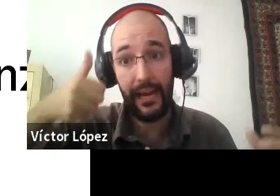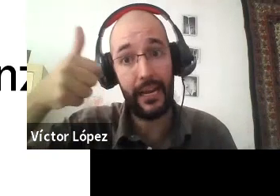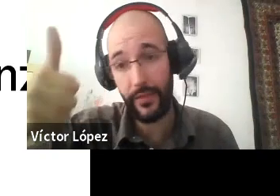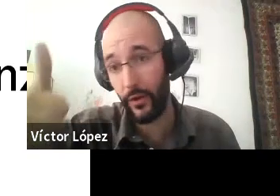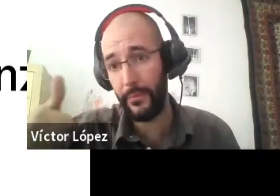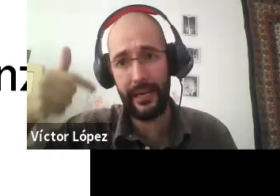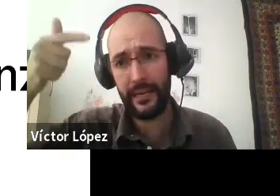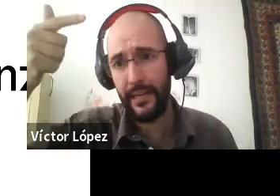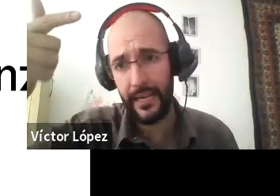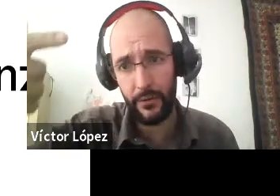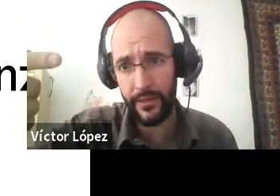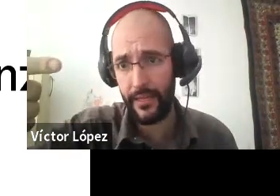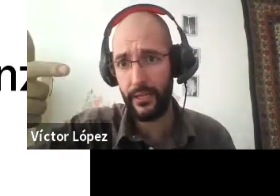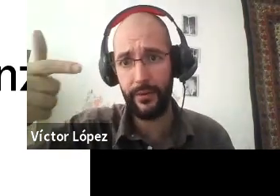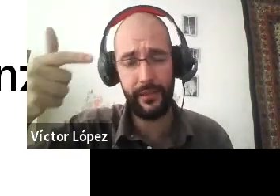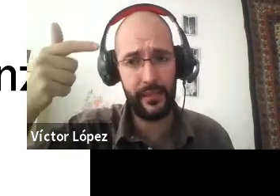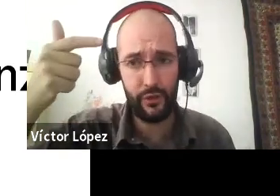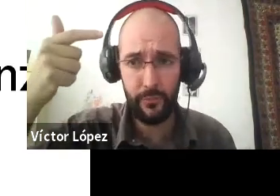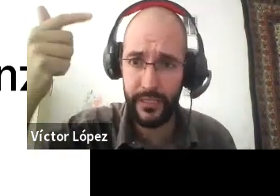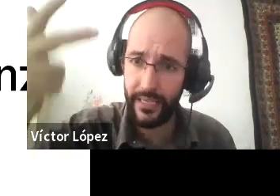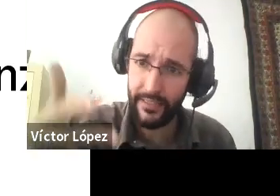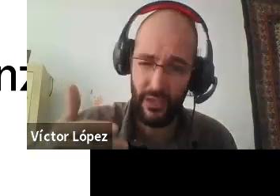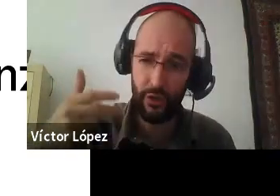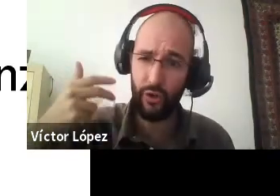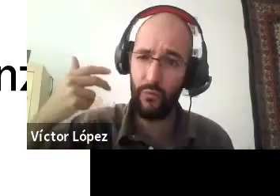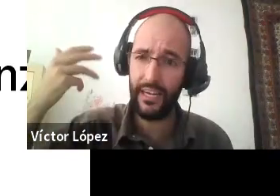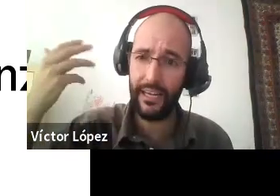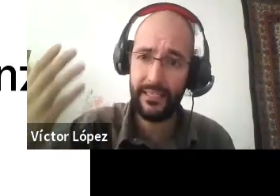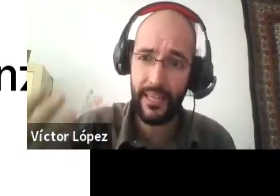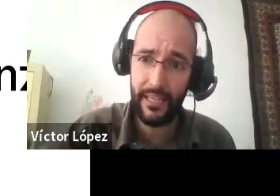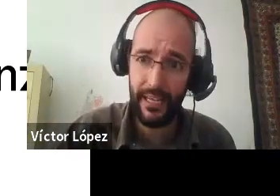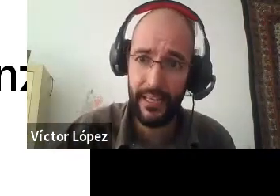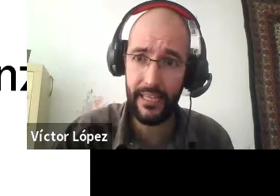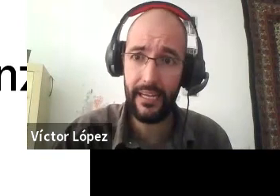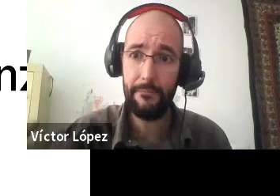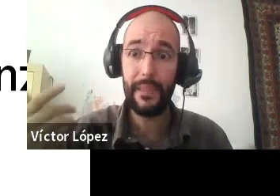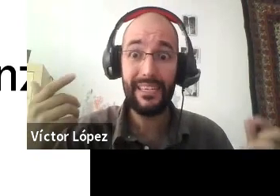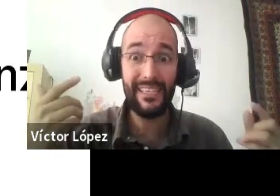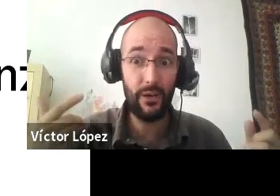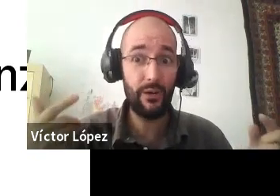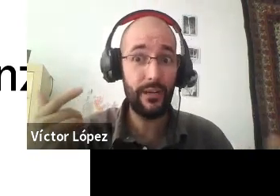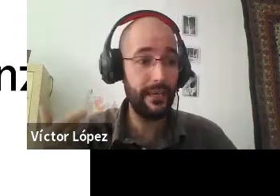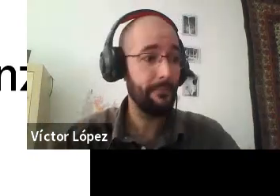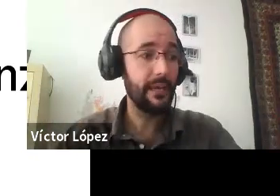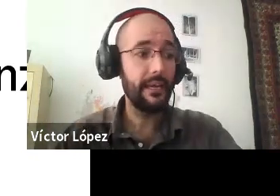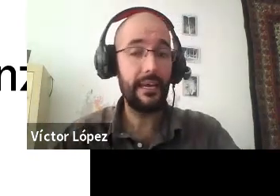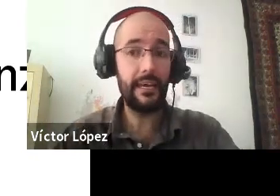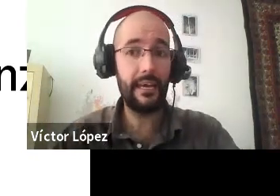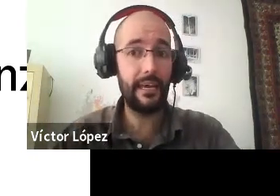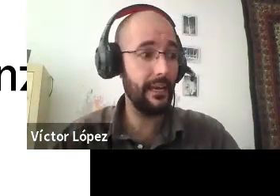día, a la hora de comprar, a la hora de tomar decisiones políticas, decisiones comunitarias, etcétera, etcétera, sino que